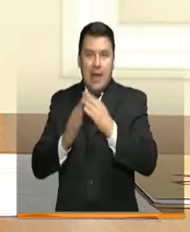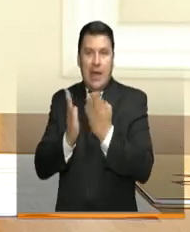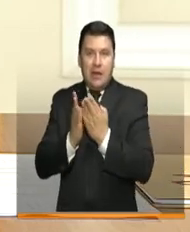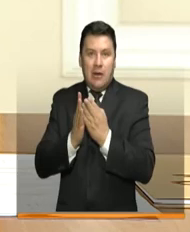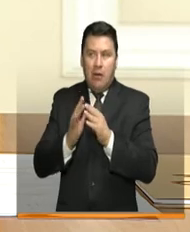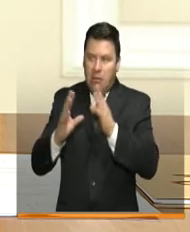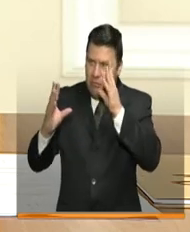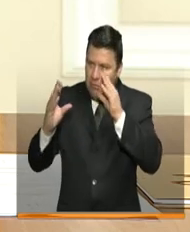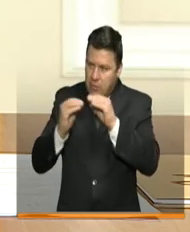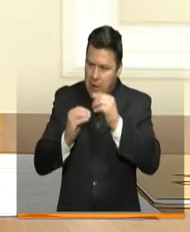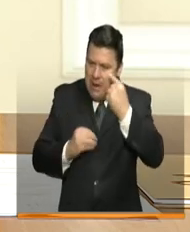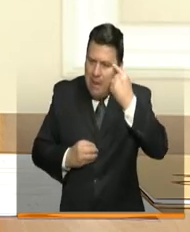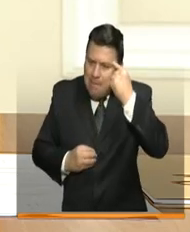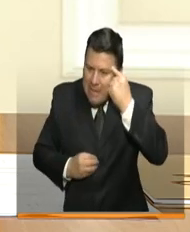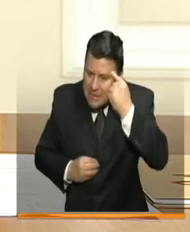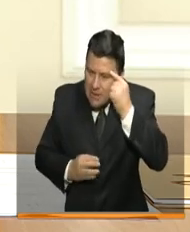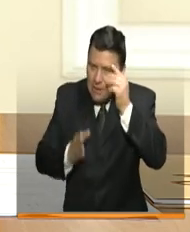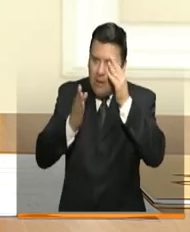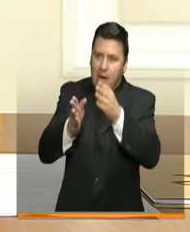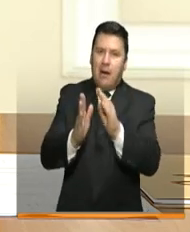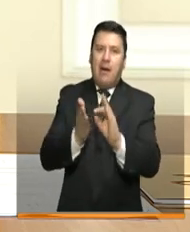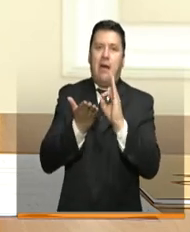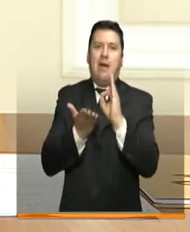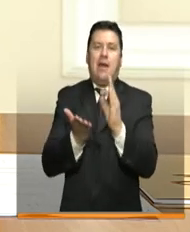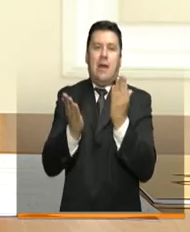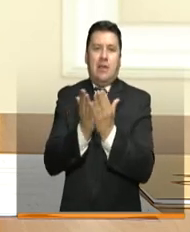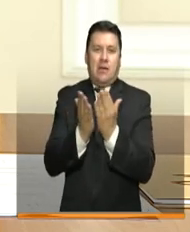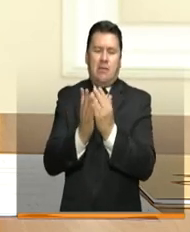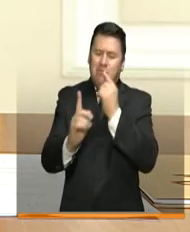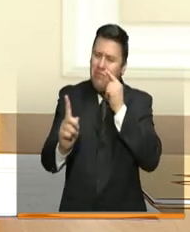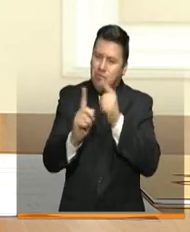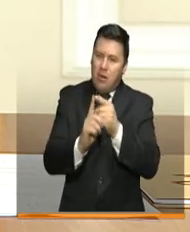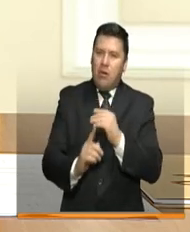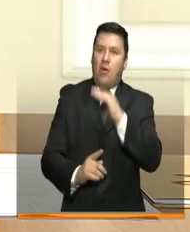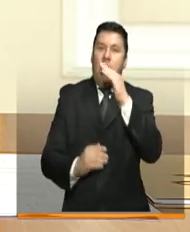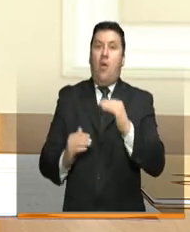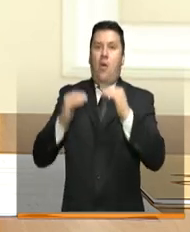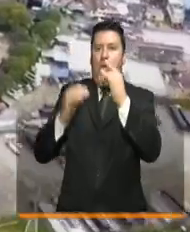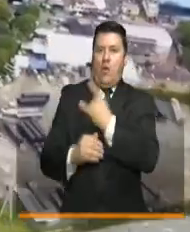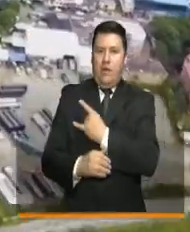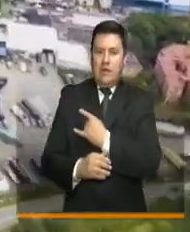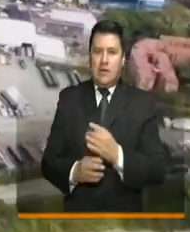educativo, pensando en la calidad y en la pertinencia de la educación superior de nuestro país.